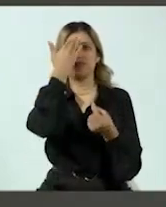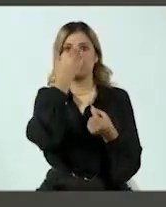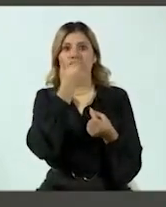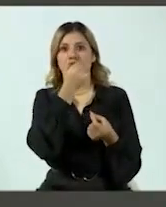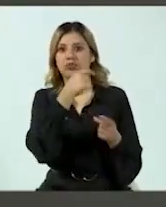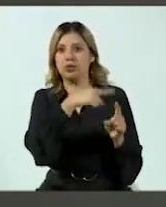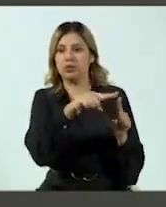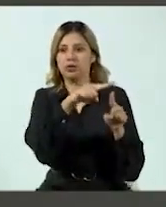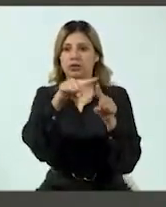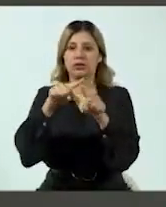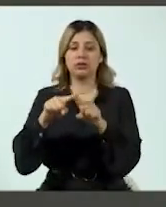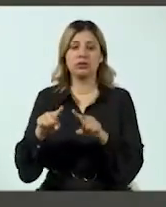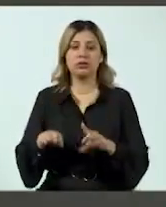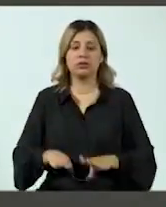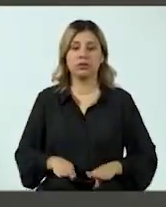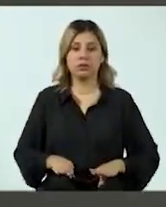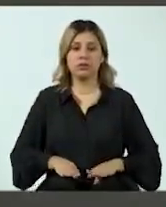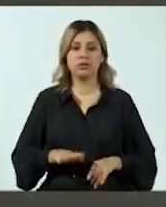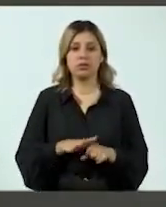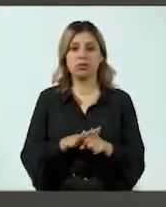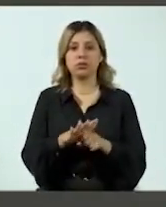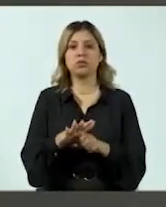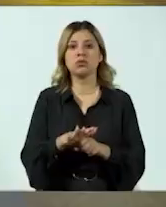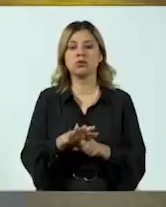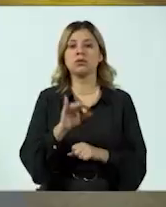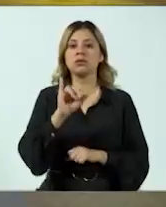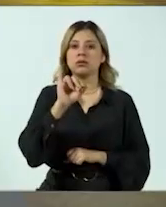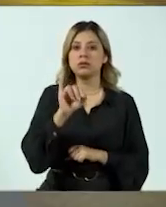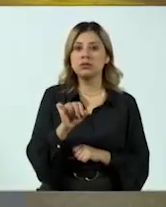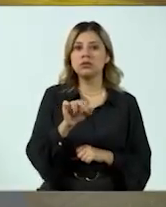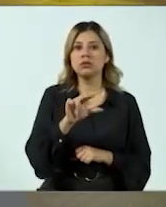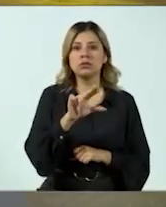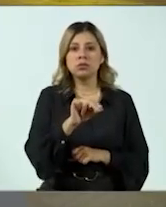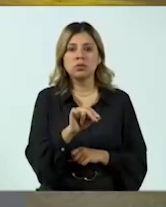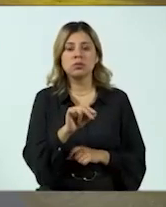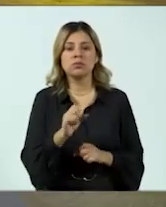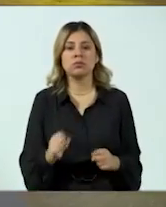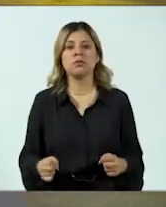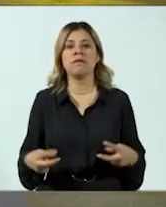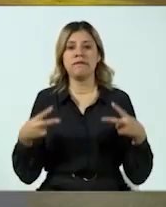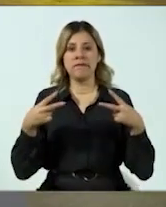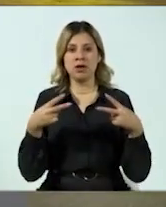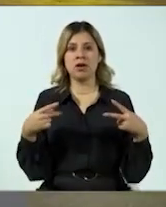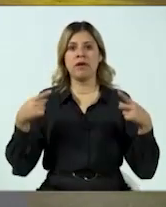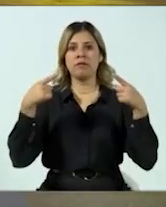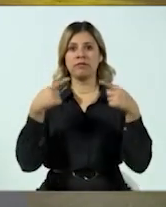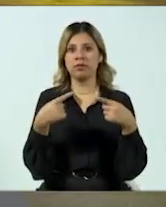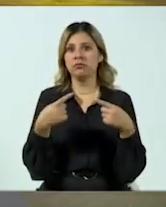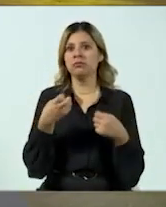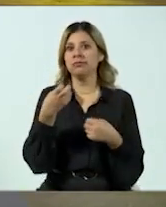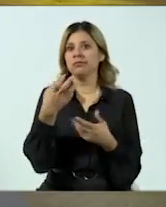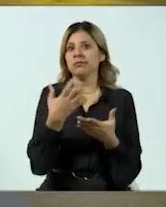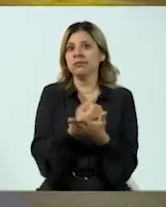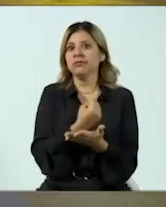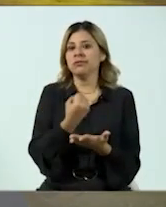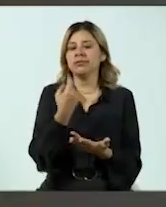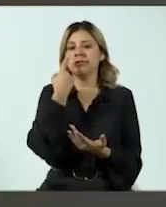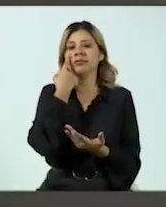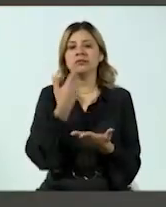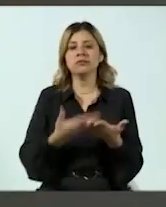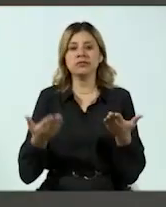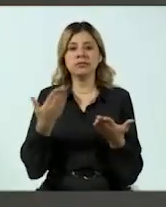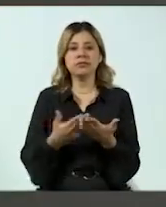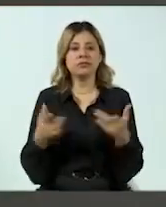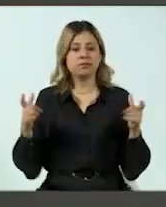realidad en Jalisco de poder definir Quiénes iban a ser los semifinalistas y los finalistas no y en su momento los ganadores en este momento lo